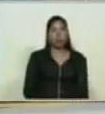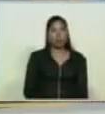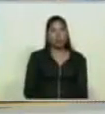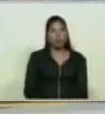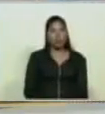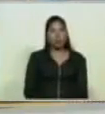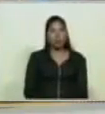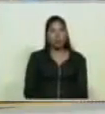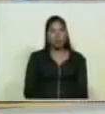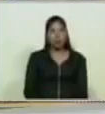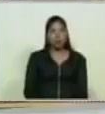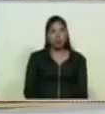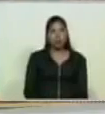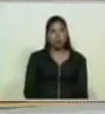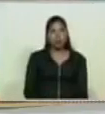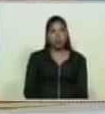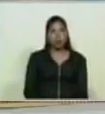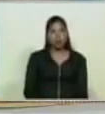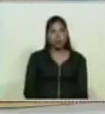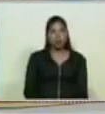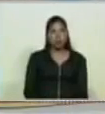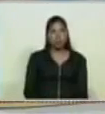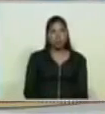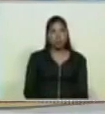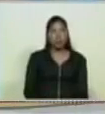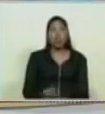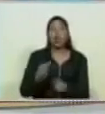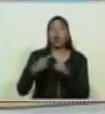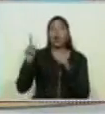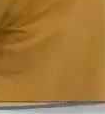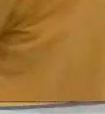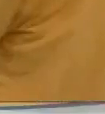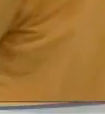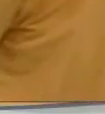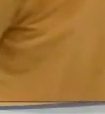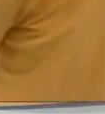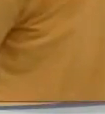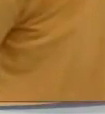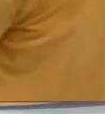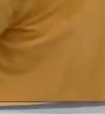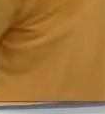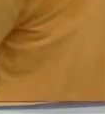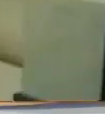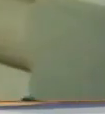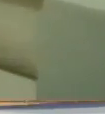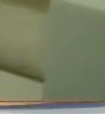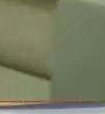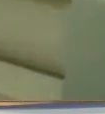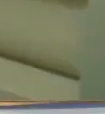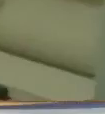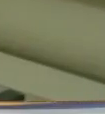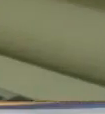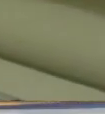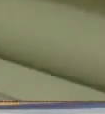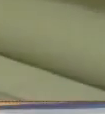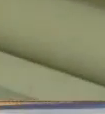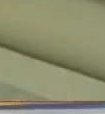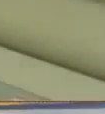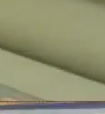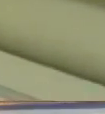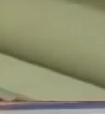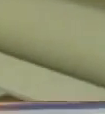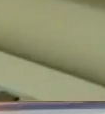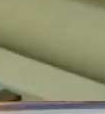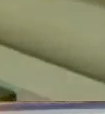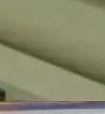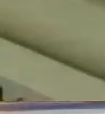Gracias, Naidú. Presidente, y para cerrar, otra mujer luchadora, trabajadora, con la lucha, aquí usted acaba